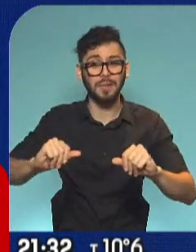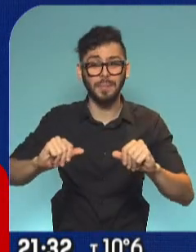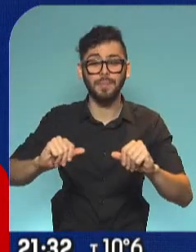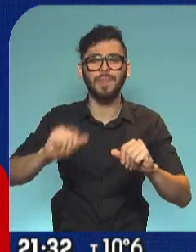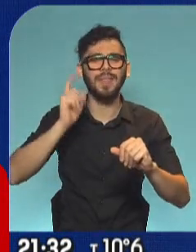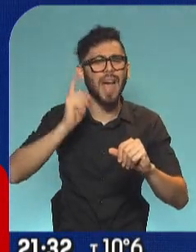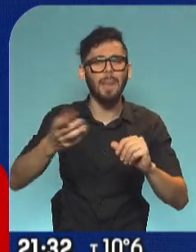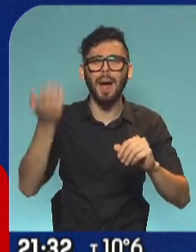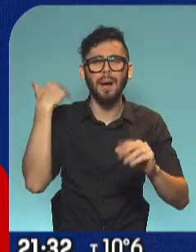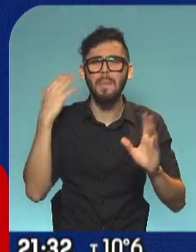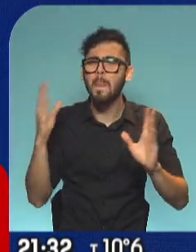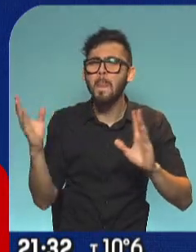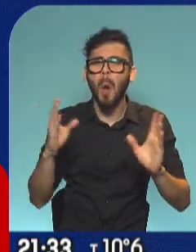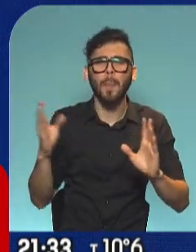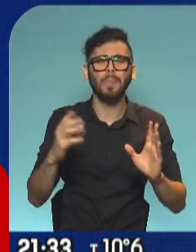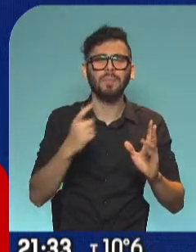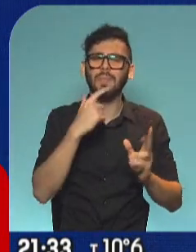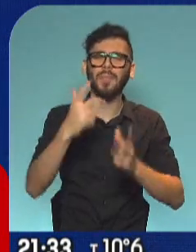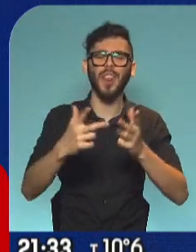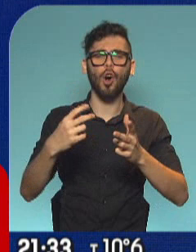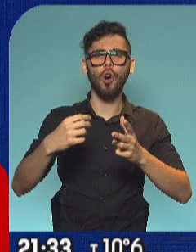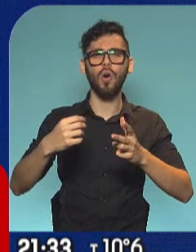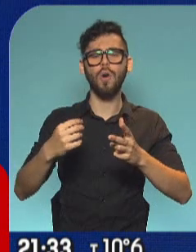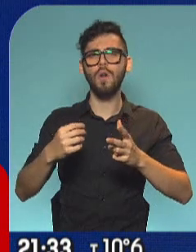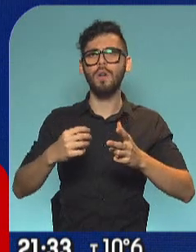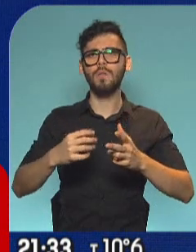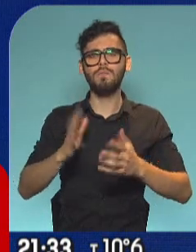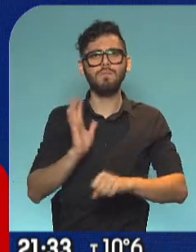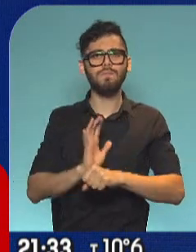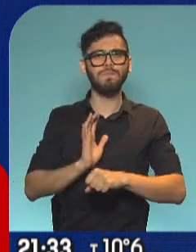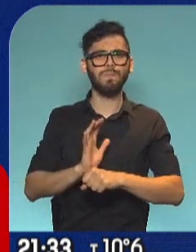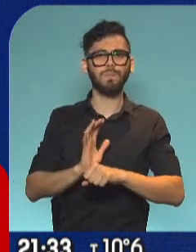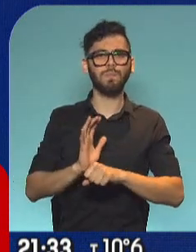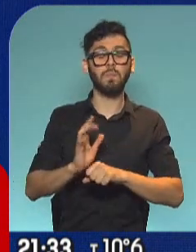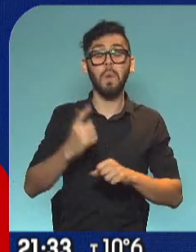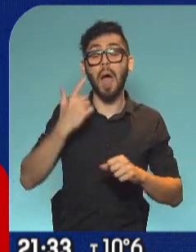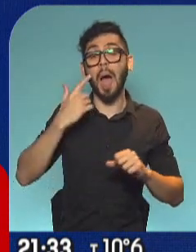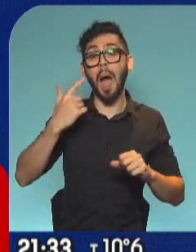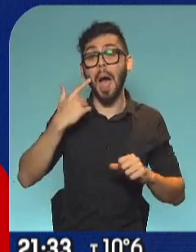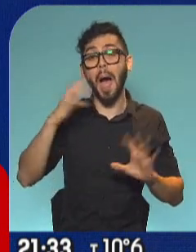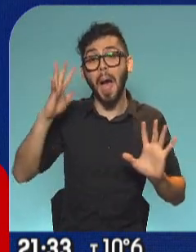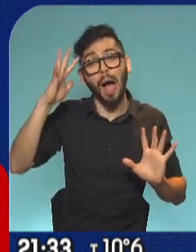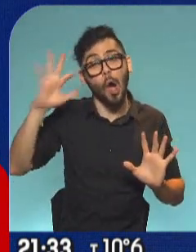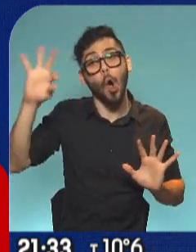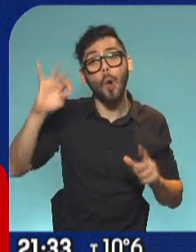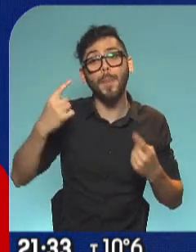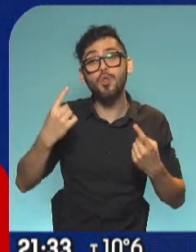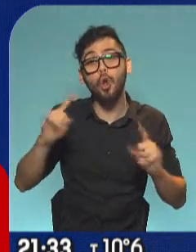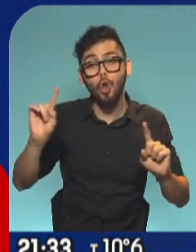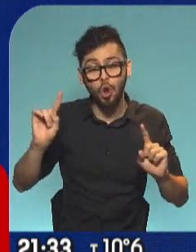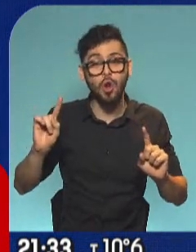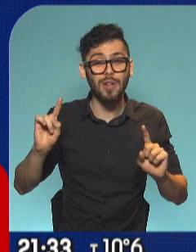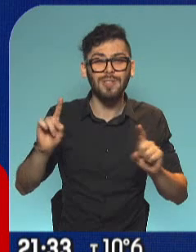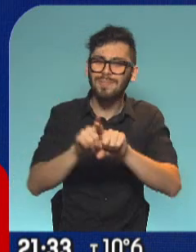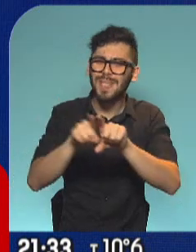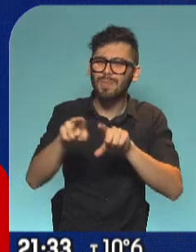algún que otro momento de algo que le haga generar un cambio de pensamiento, por lo menos. Al igual que